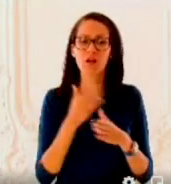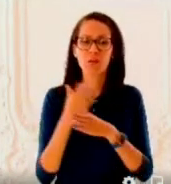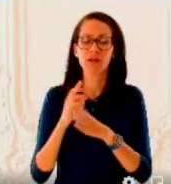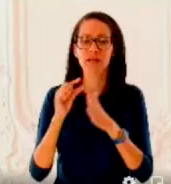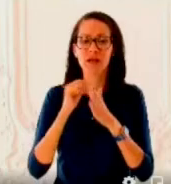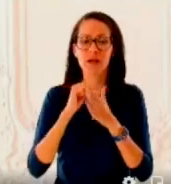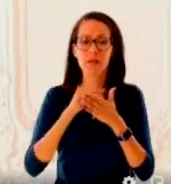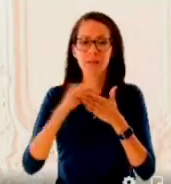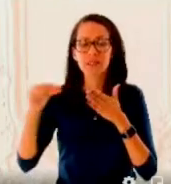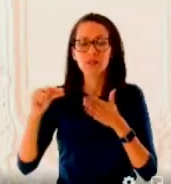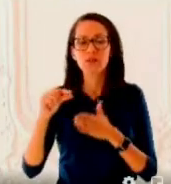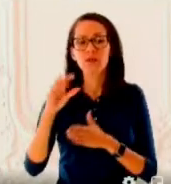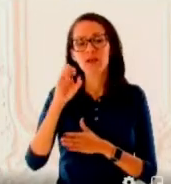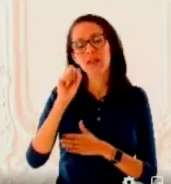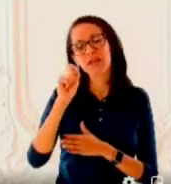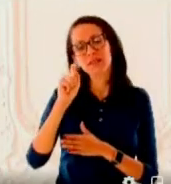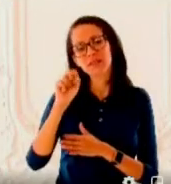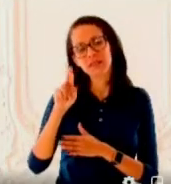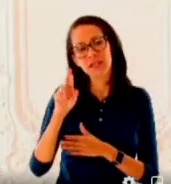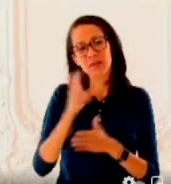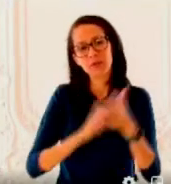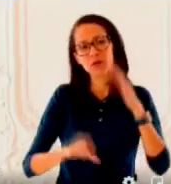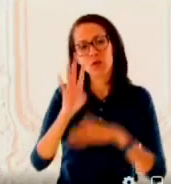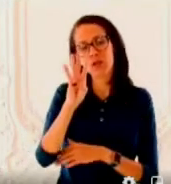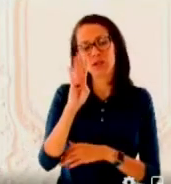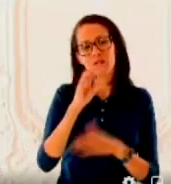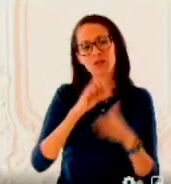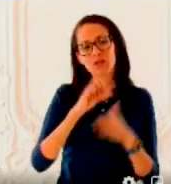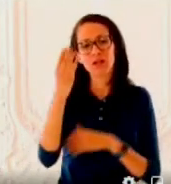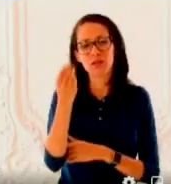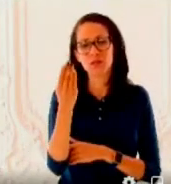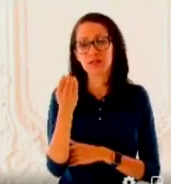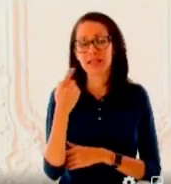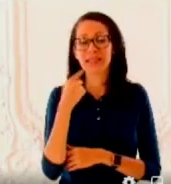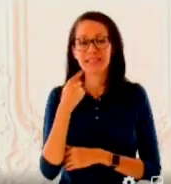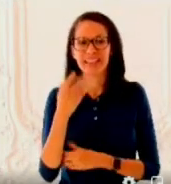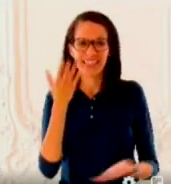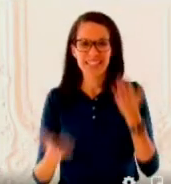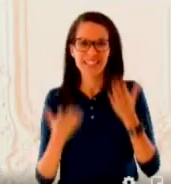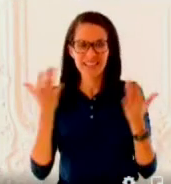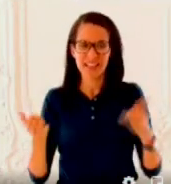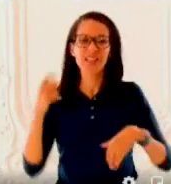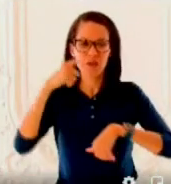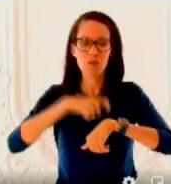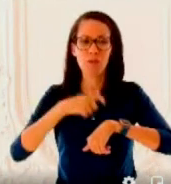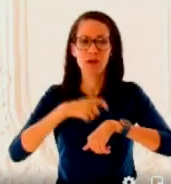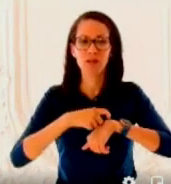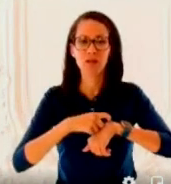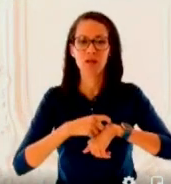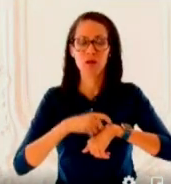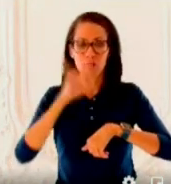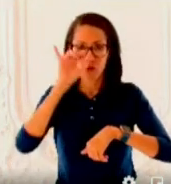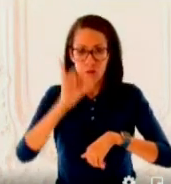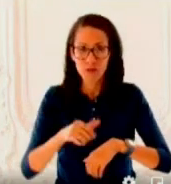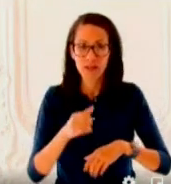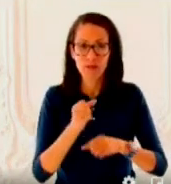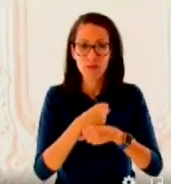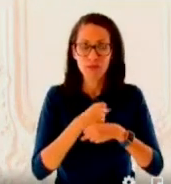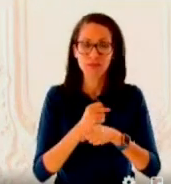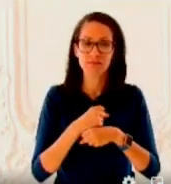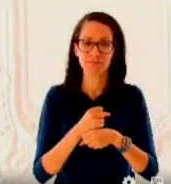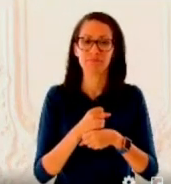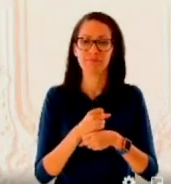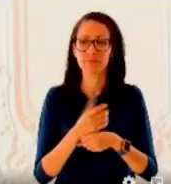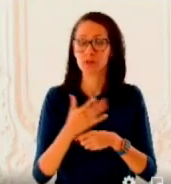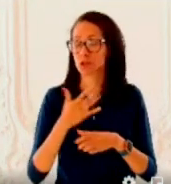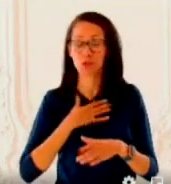Esther 4:14, que dice, quizás este es el momento por el cual fuiste creada. No